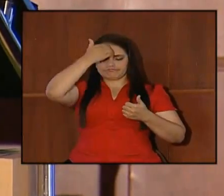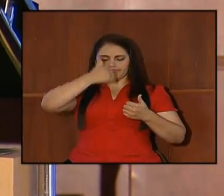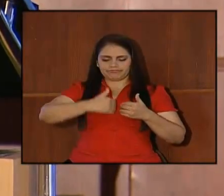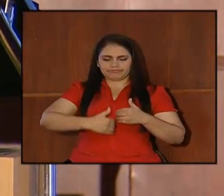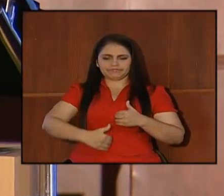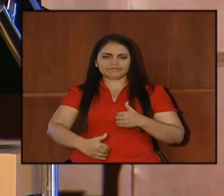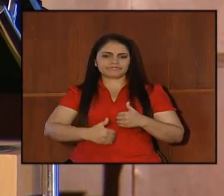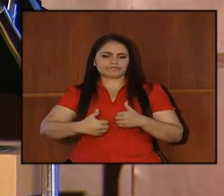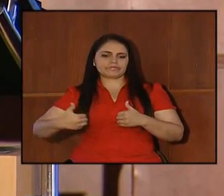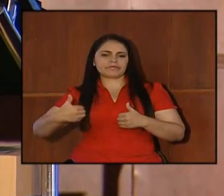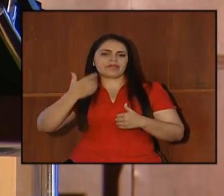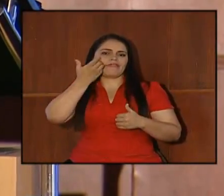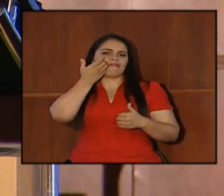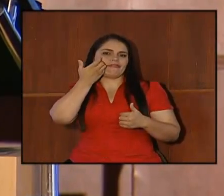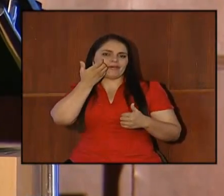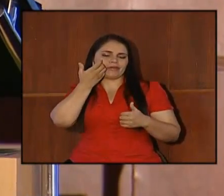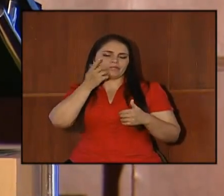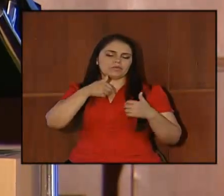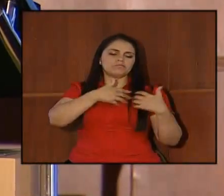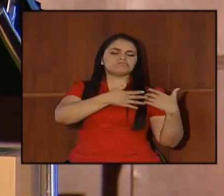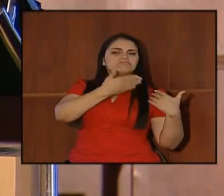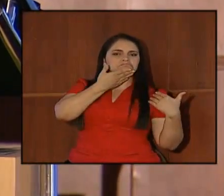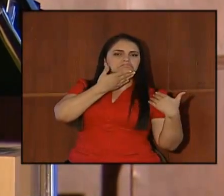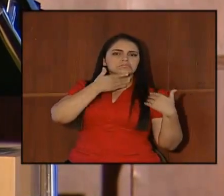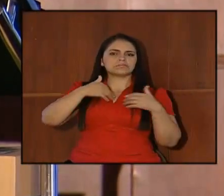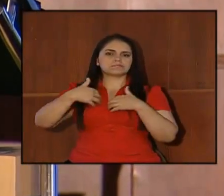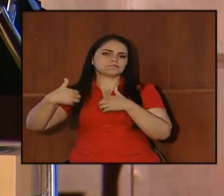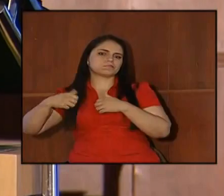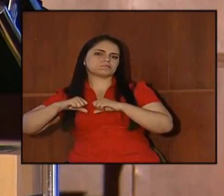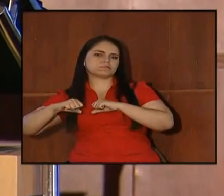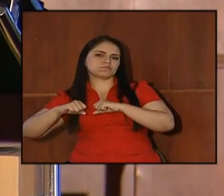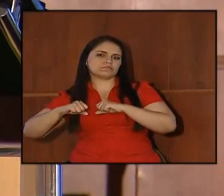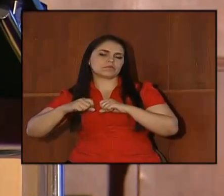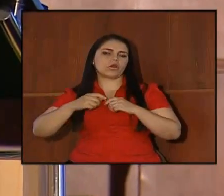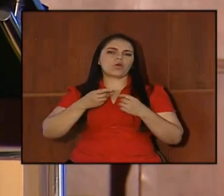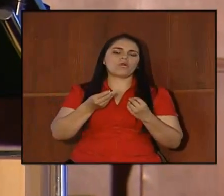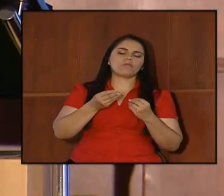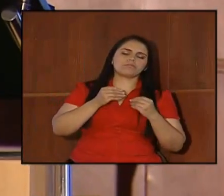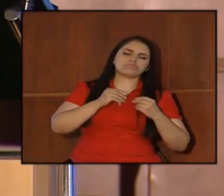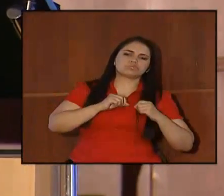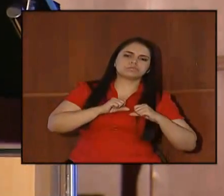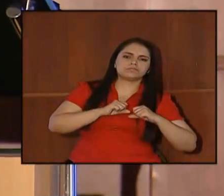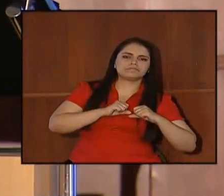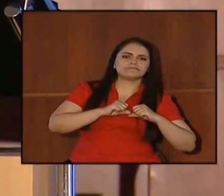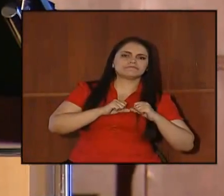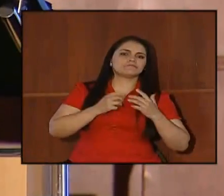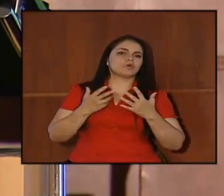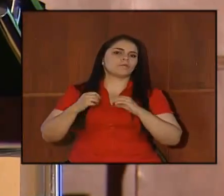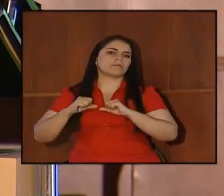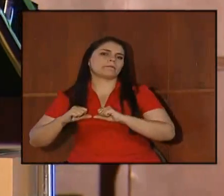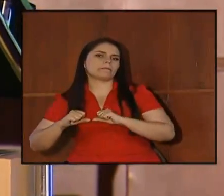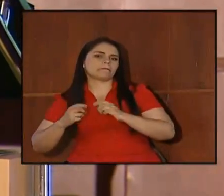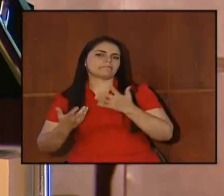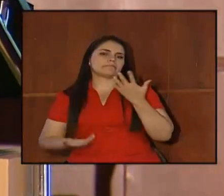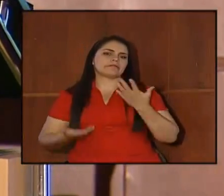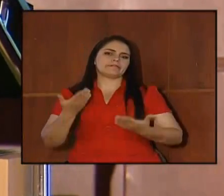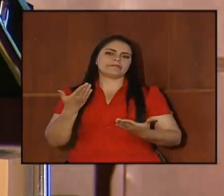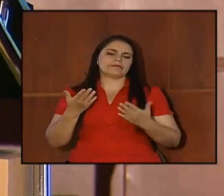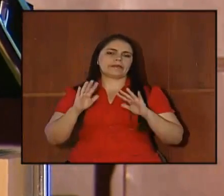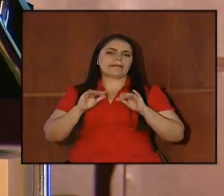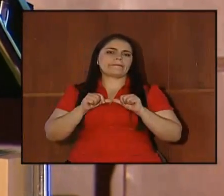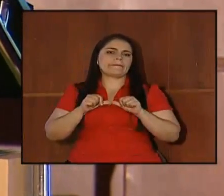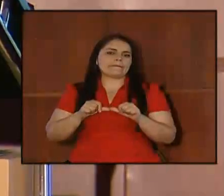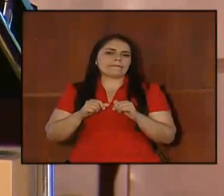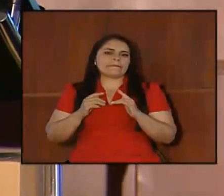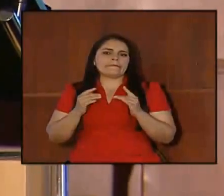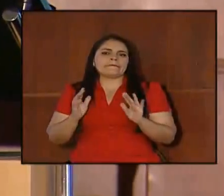cuerpo, ¿sí? Entonces, puede ser que mueva poquito o que no mueva, que esté totalmente, ¿qué? Tiesito,